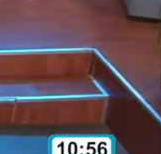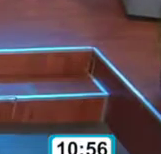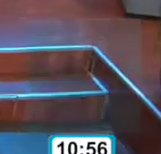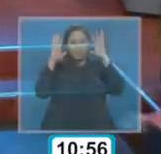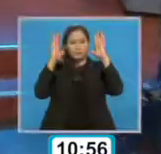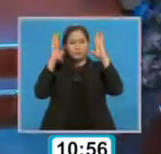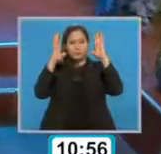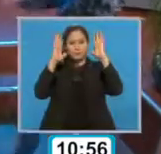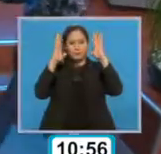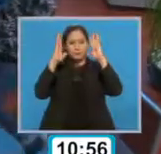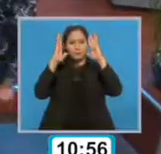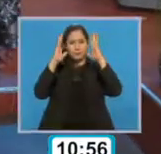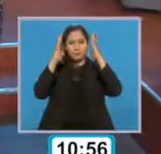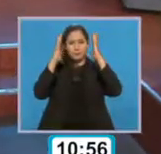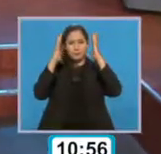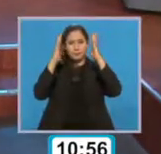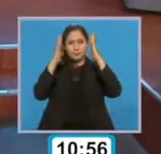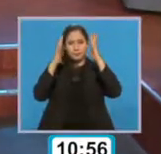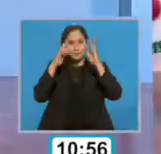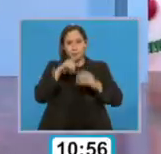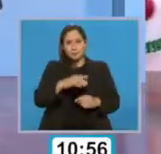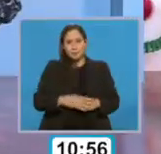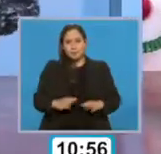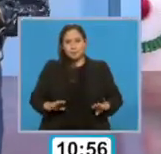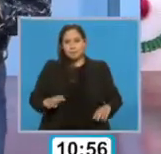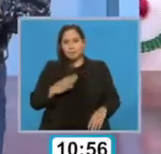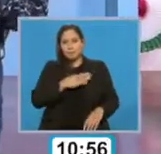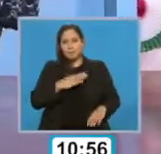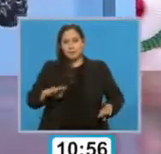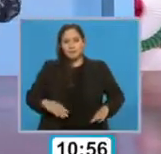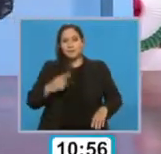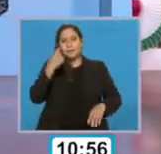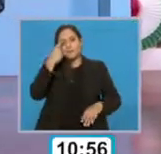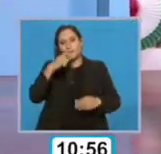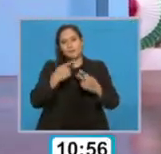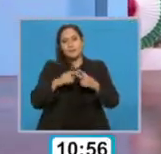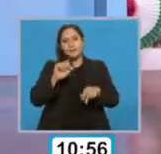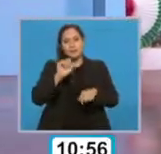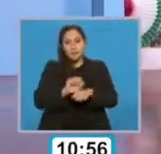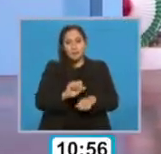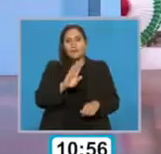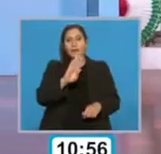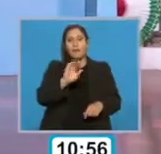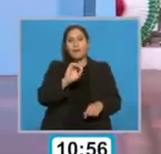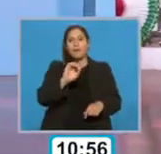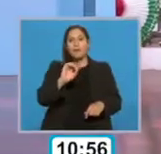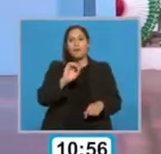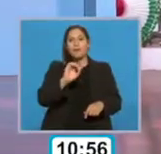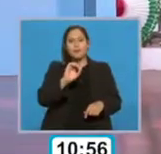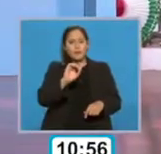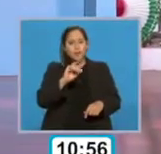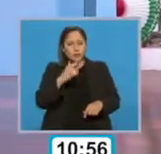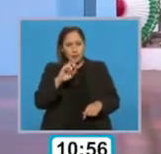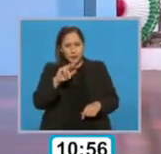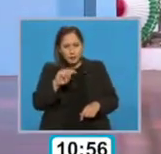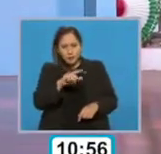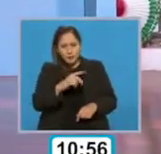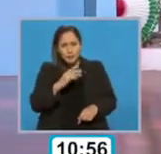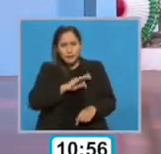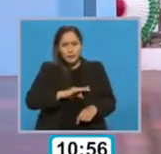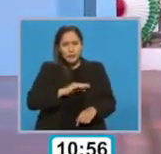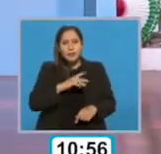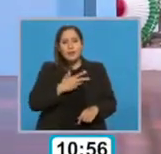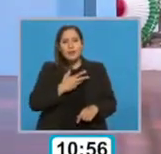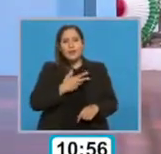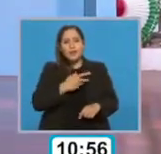Venga, con toda esa buena actitud para arrancar la semana. Bogart, muchas felicidades. Está Muchas bueno el gracias. disco. Estoy viendo también que tiene un